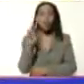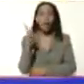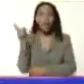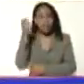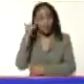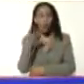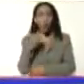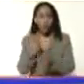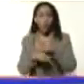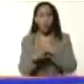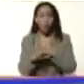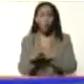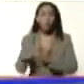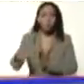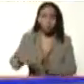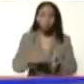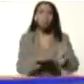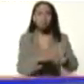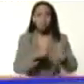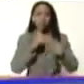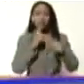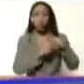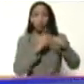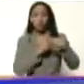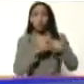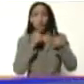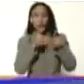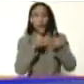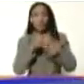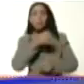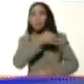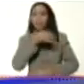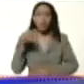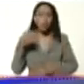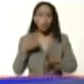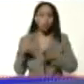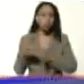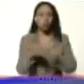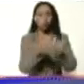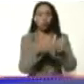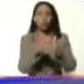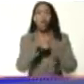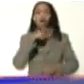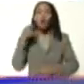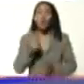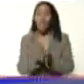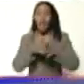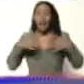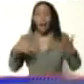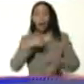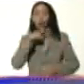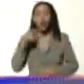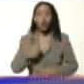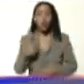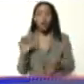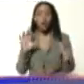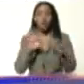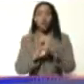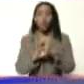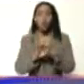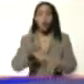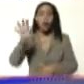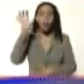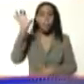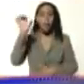que vamos por el camino acertado por el camino correcto Rusia la gran Rusia y la